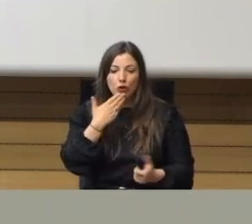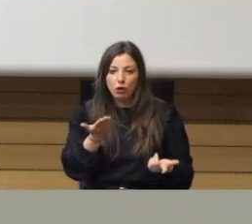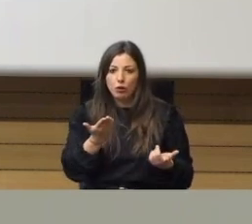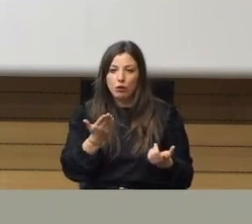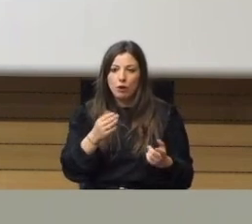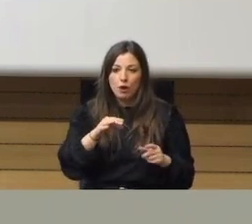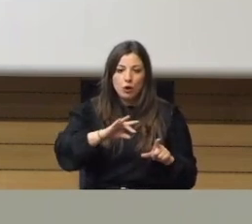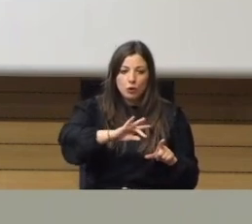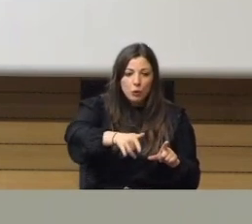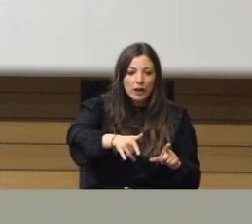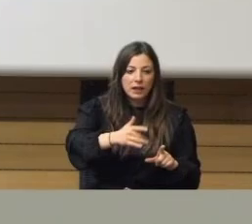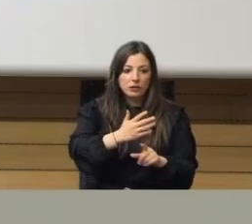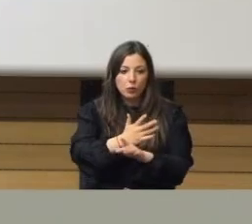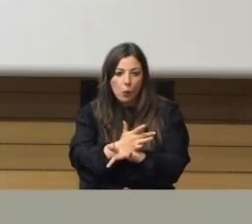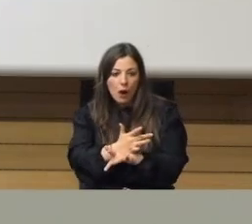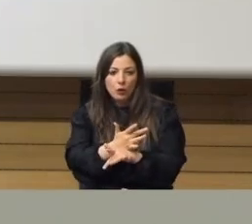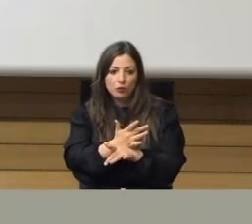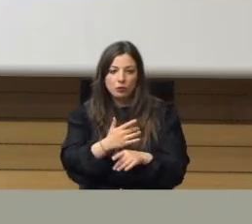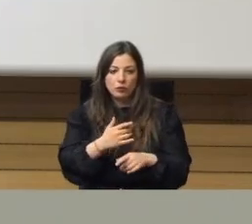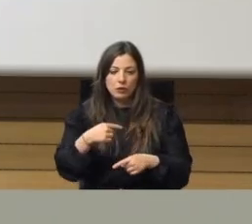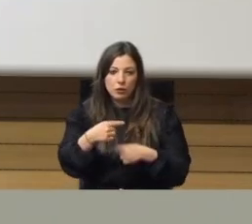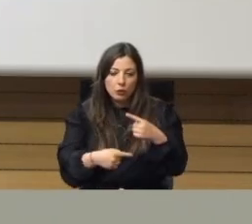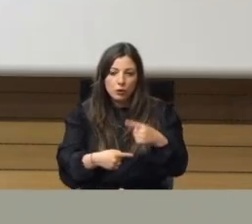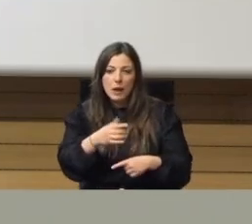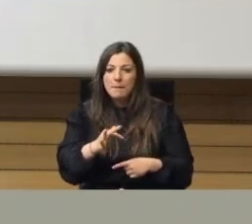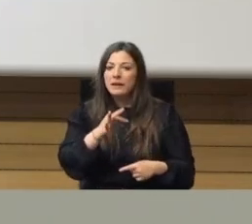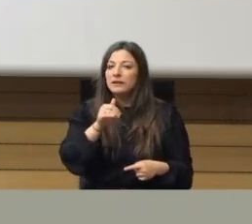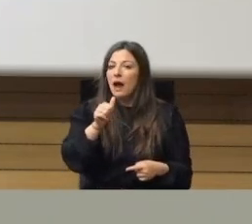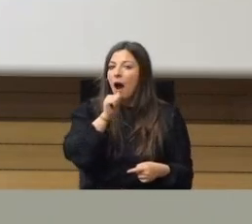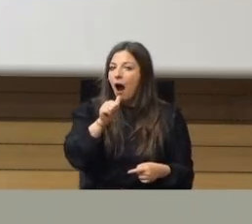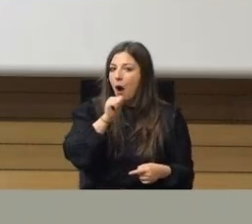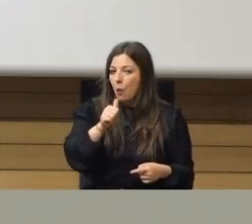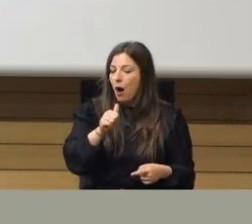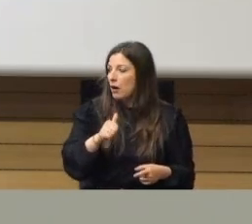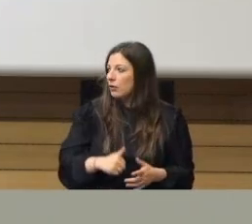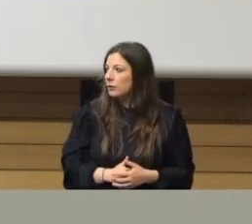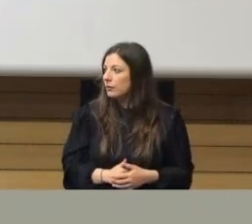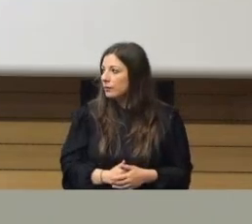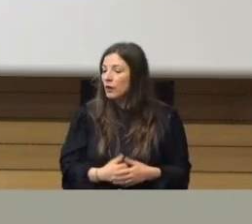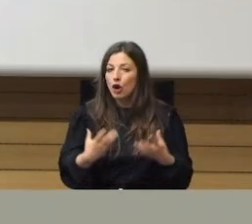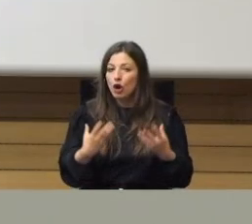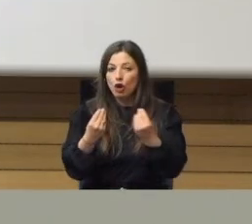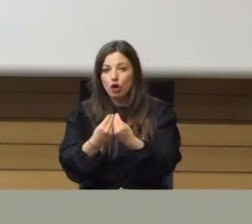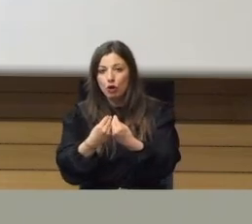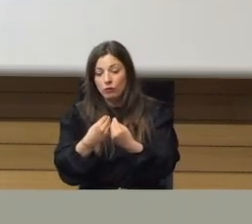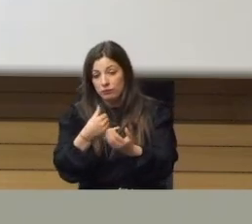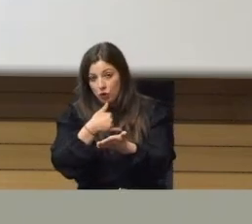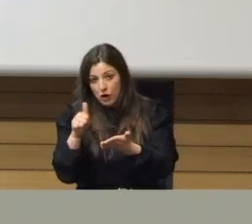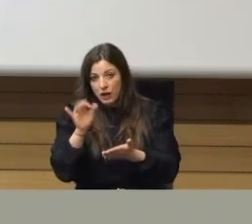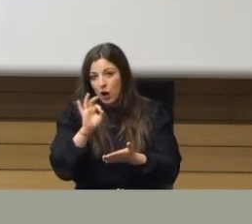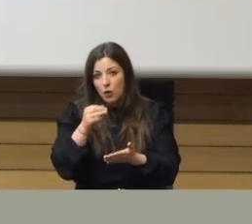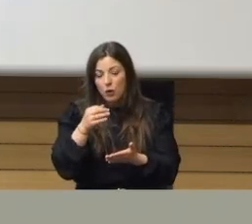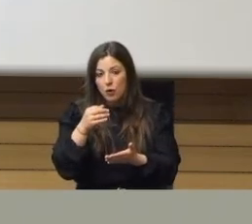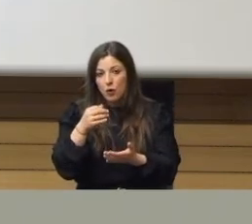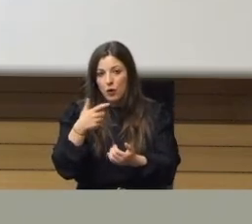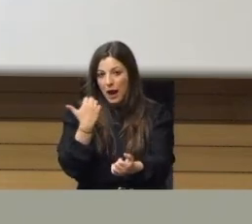juegos, y vamos a ponerle agua con cocaína o con heroína y agua